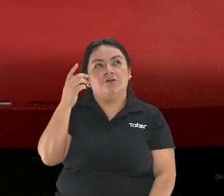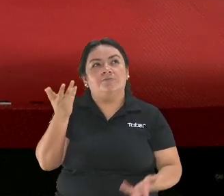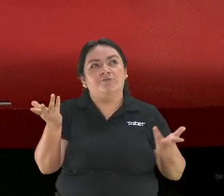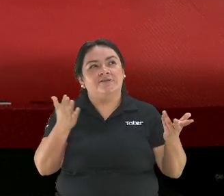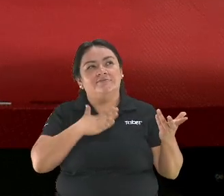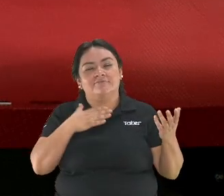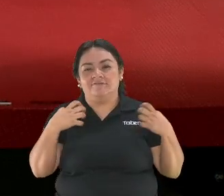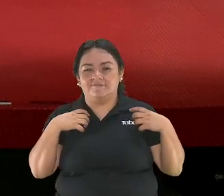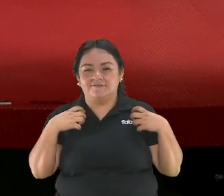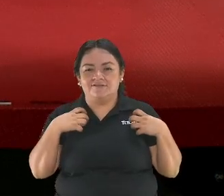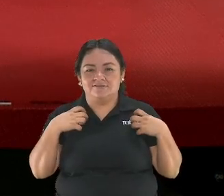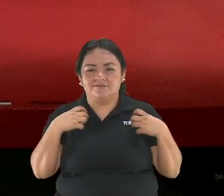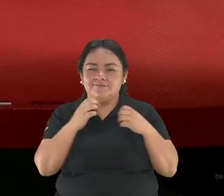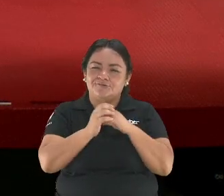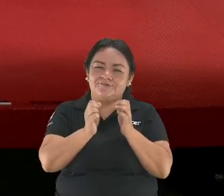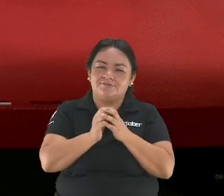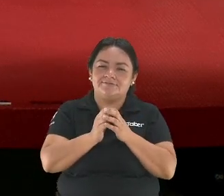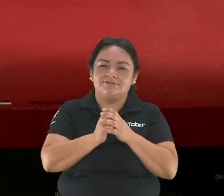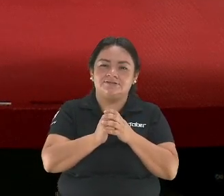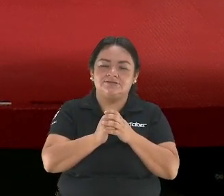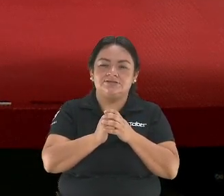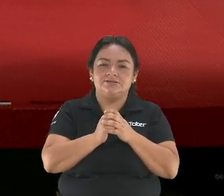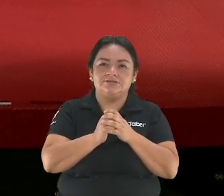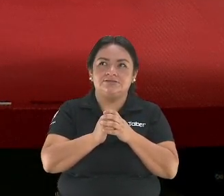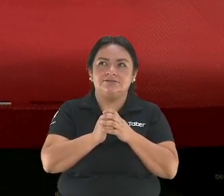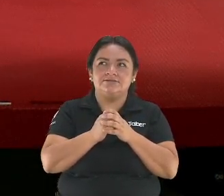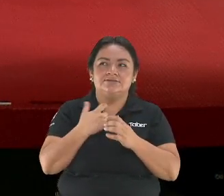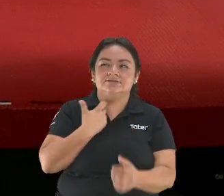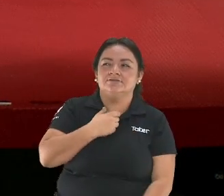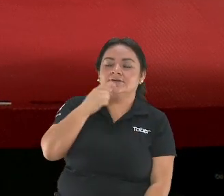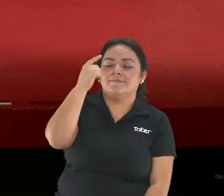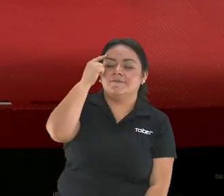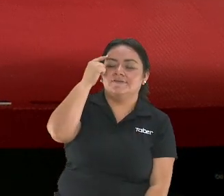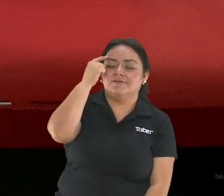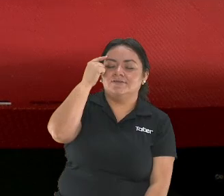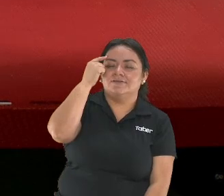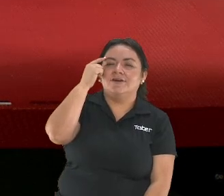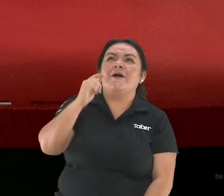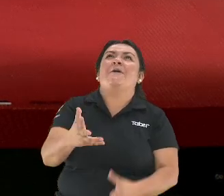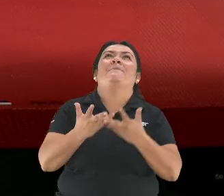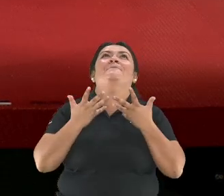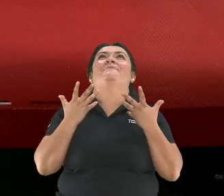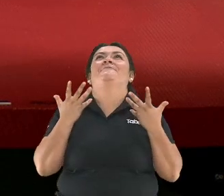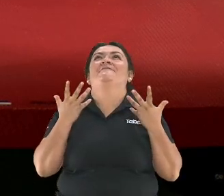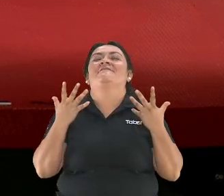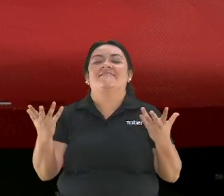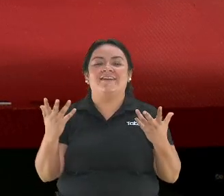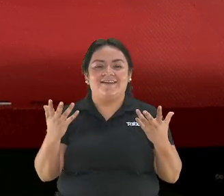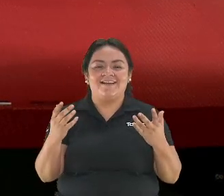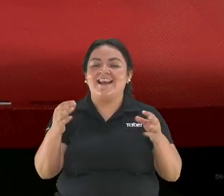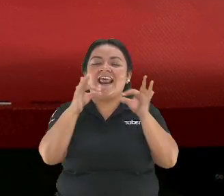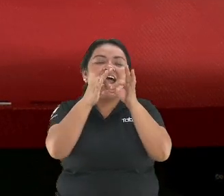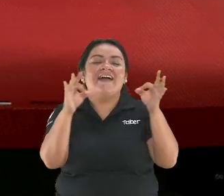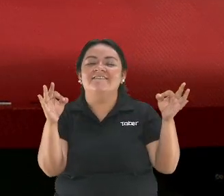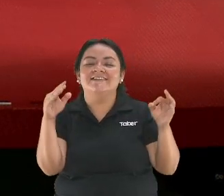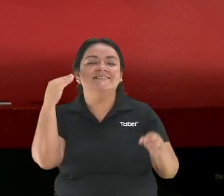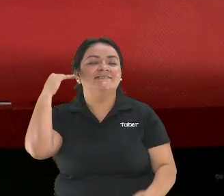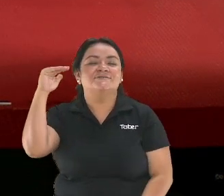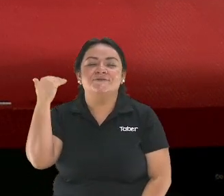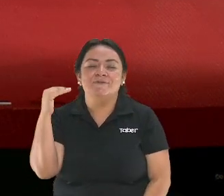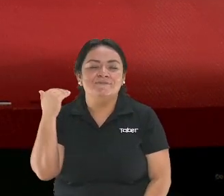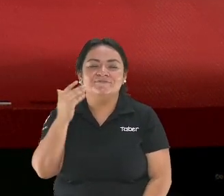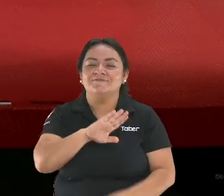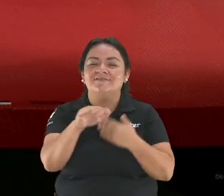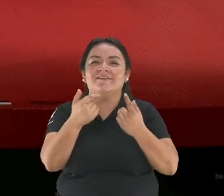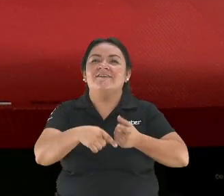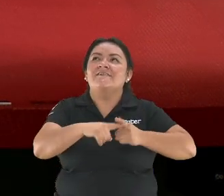sucede esto y nos comenzamos a preguntar por qué y la frase más trillada de todos